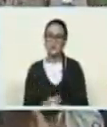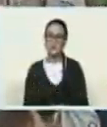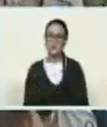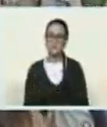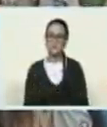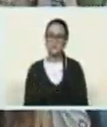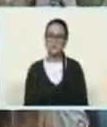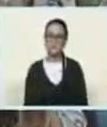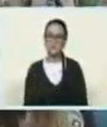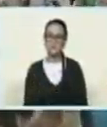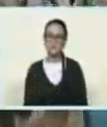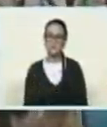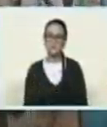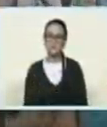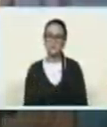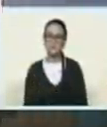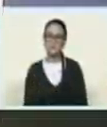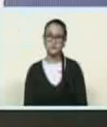para que